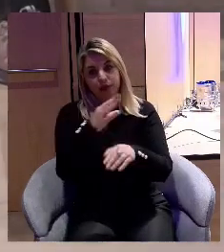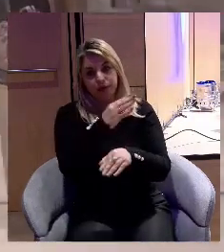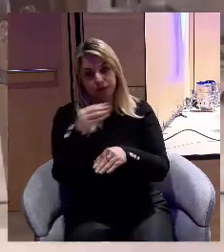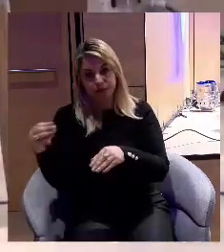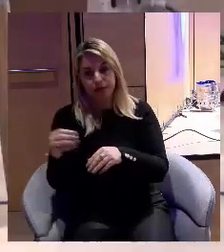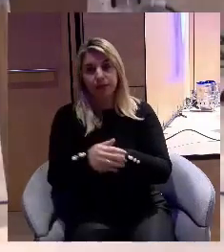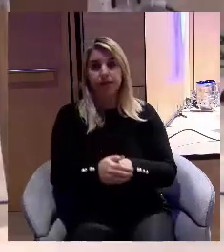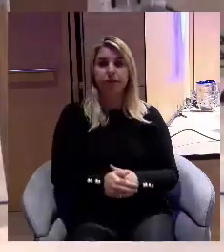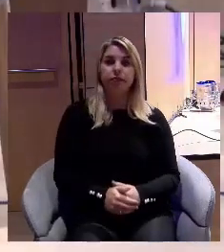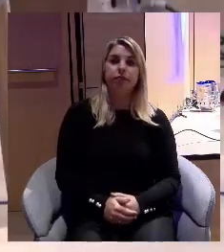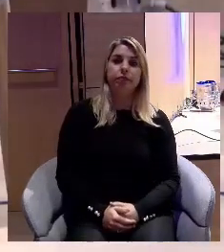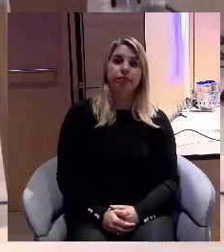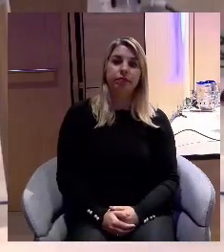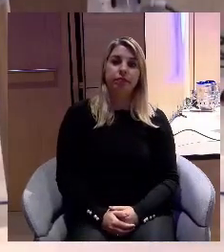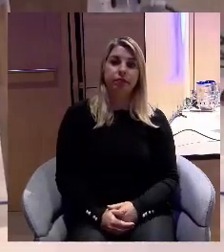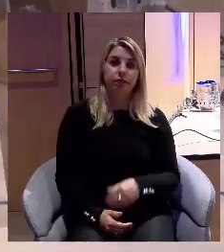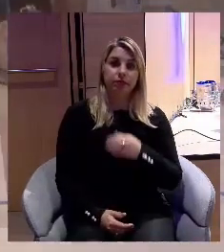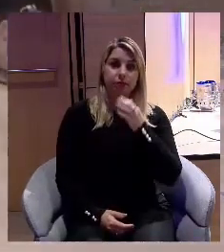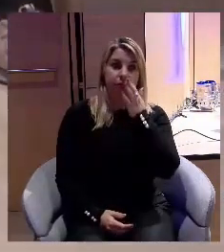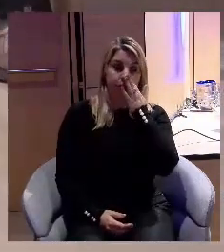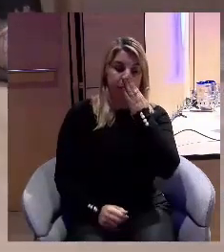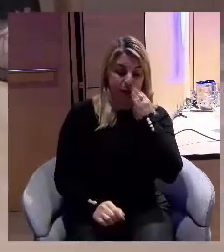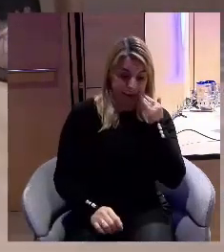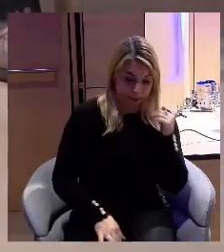Replicable. Ahora más Frida.